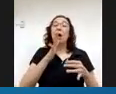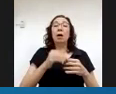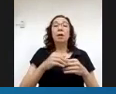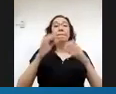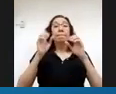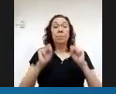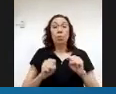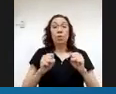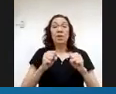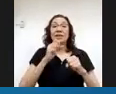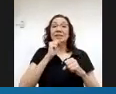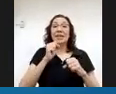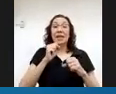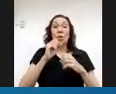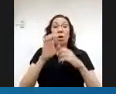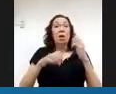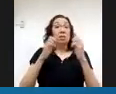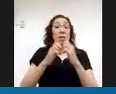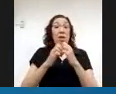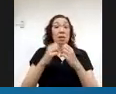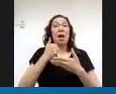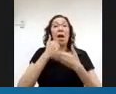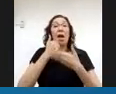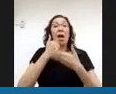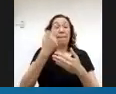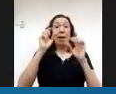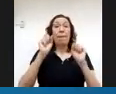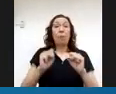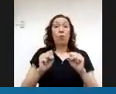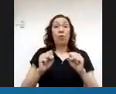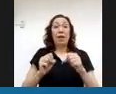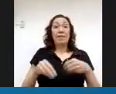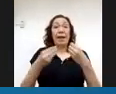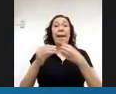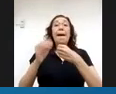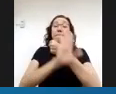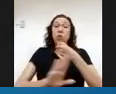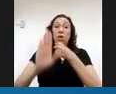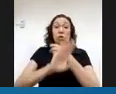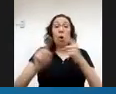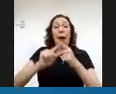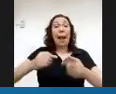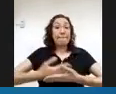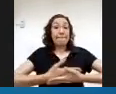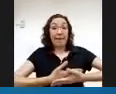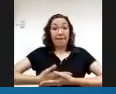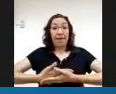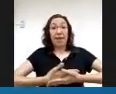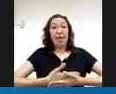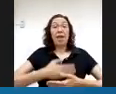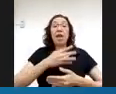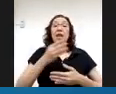podía ser un excelente aliado para poder pasar protección al bebé.